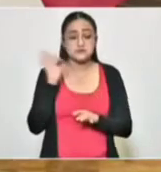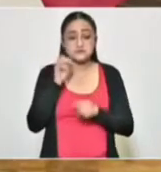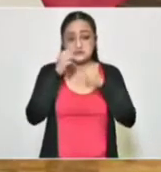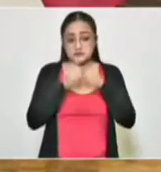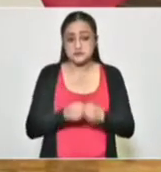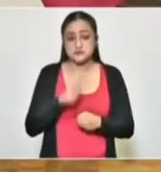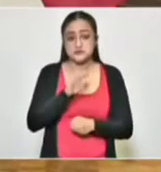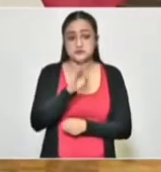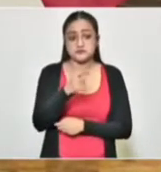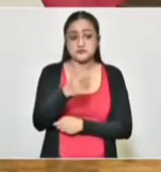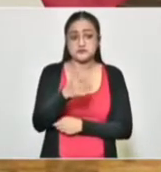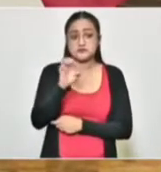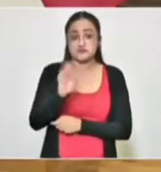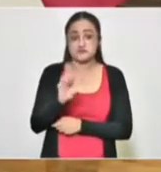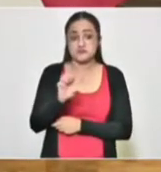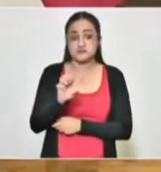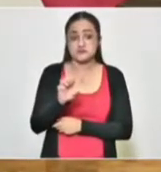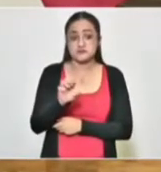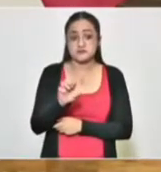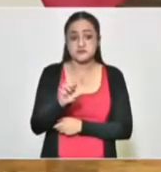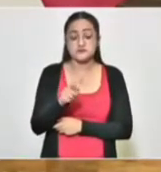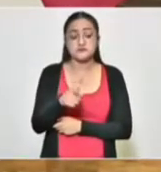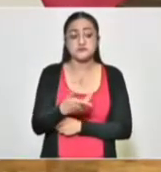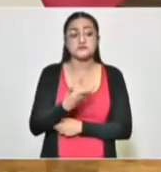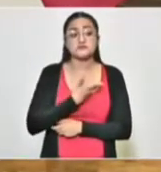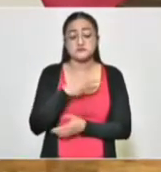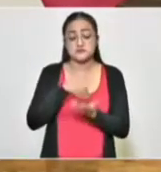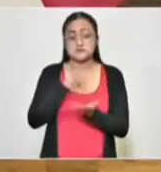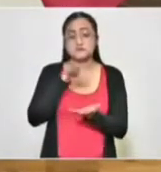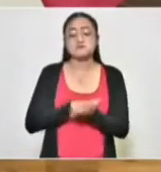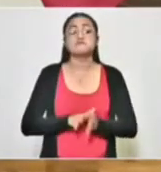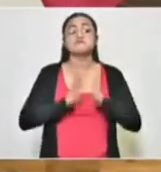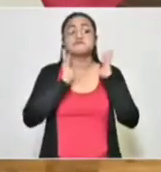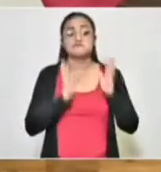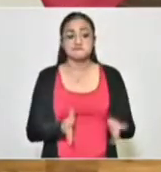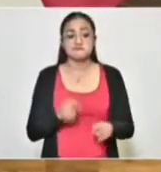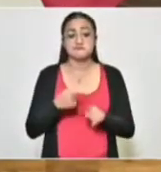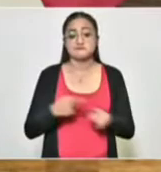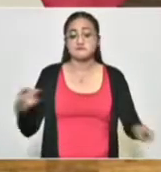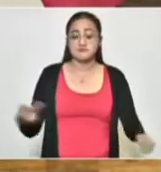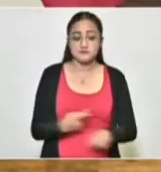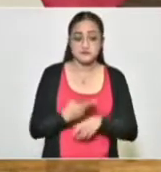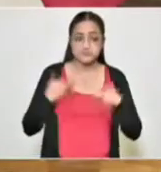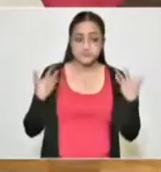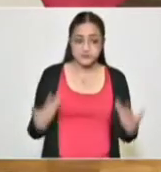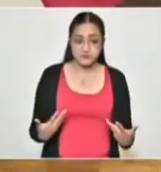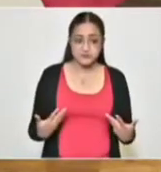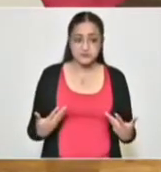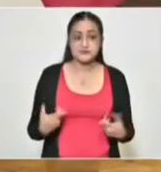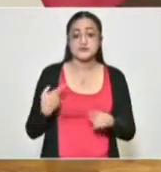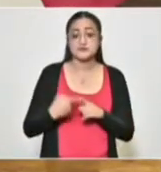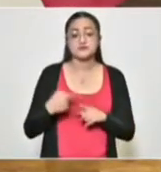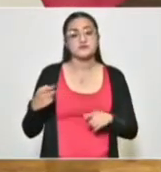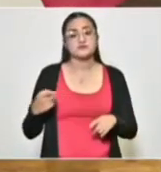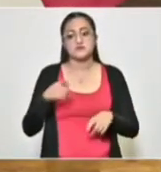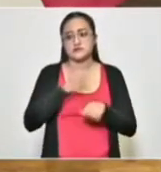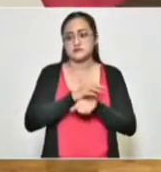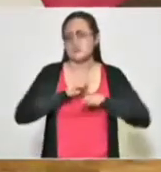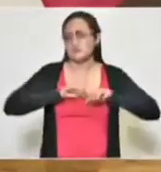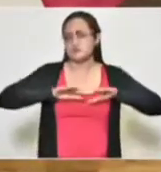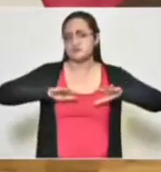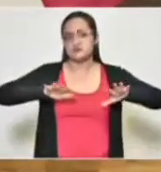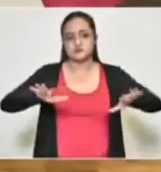seguramente la Fiscalía General del Estado tomó nota ya de ese hecho que se volvió